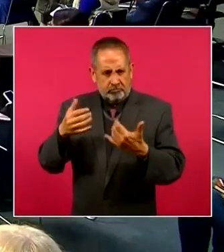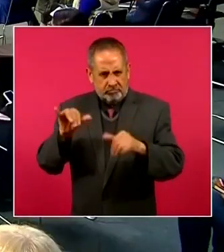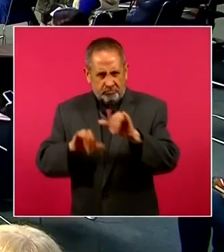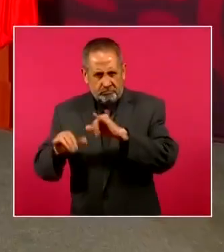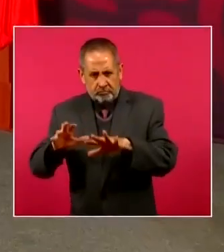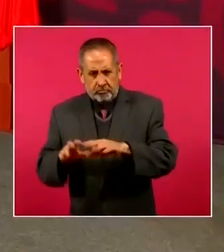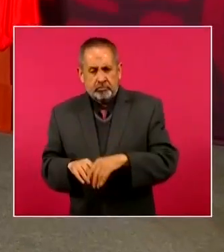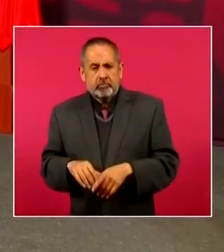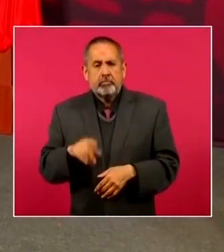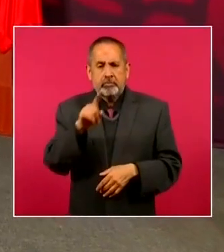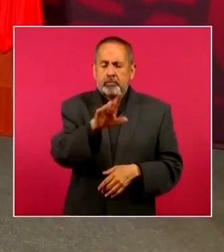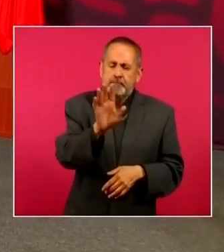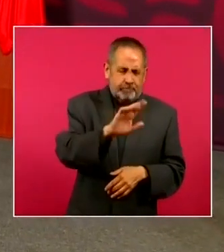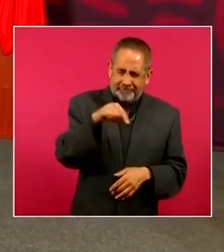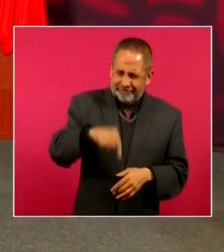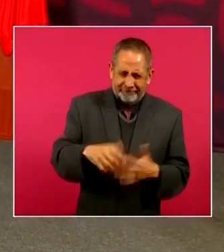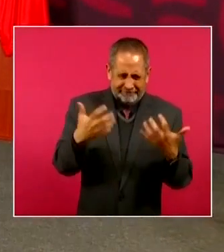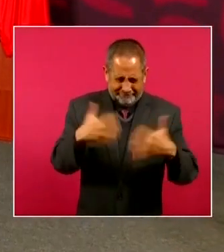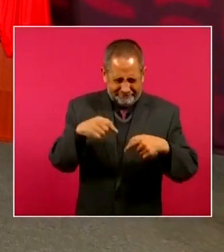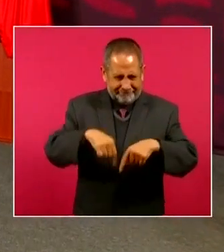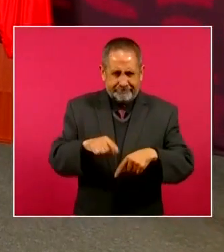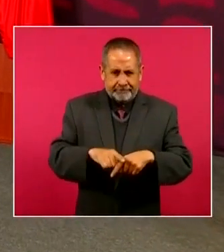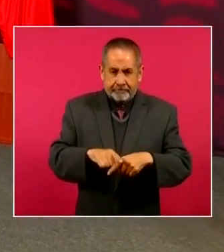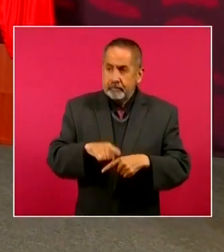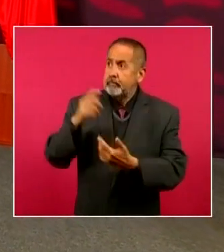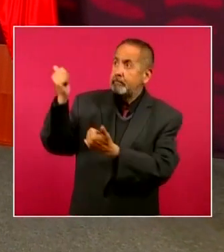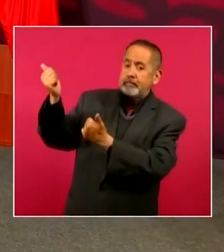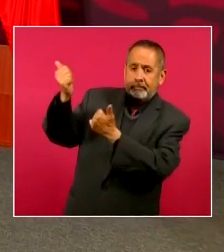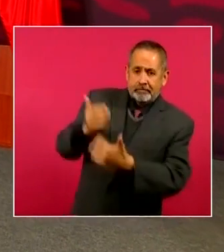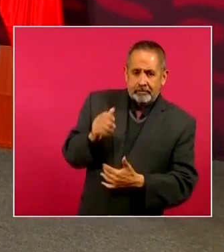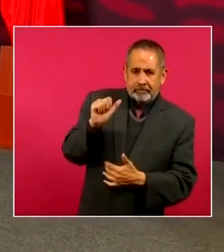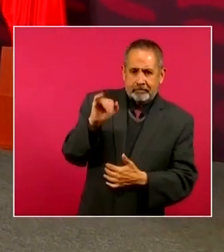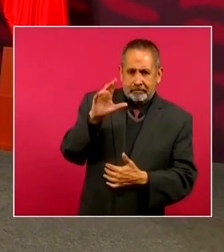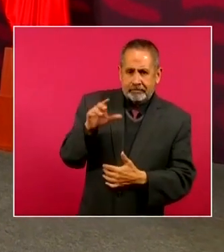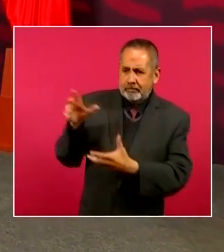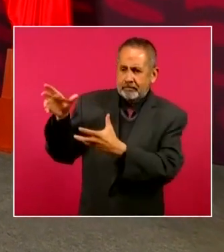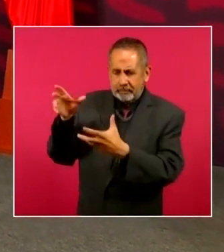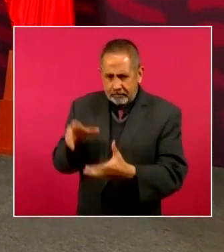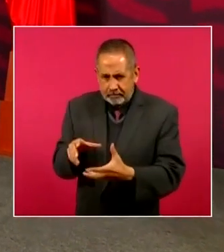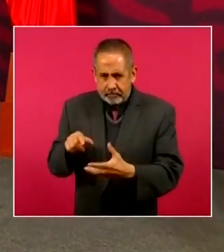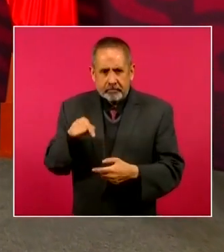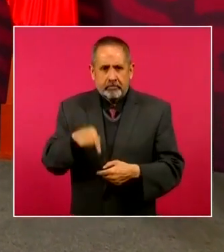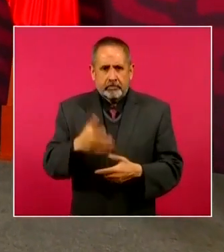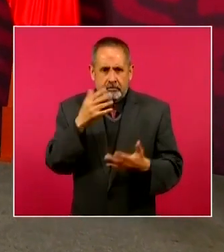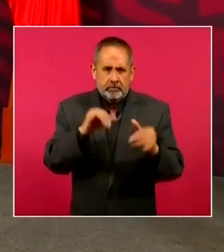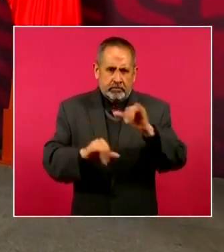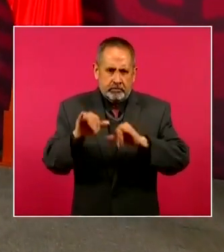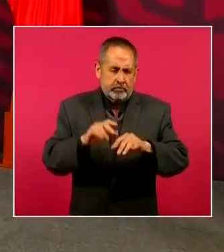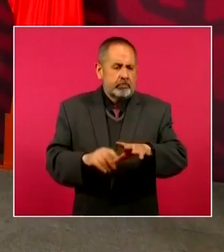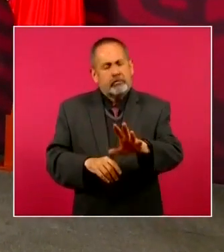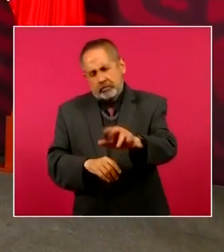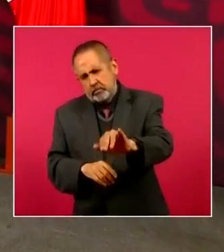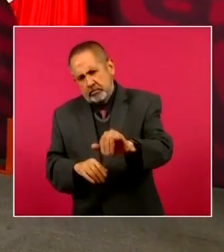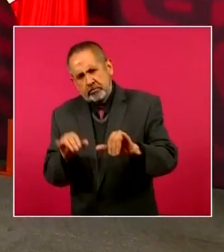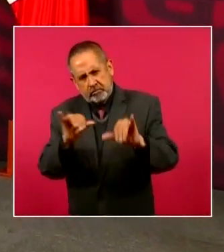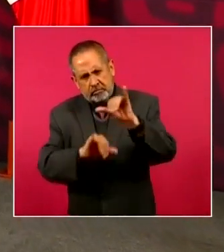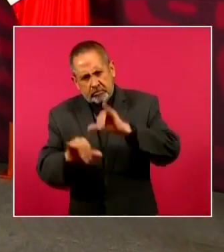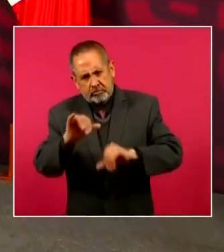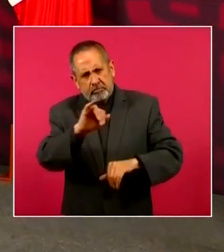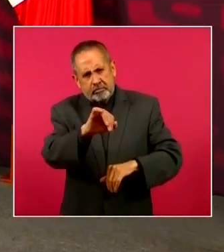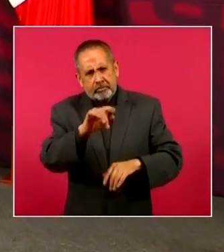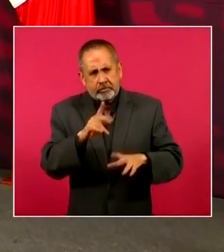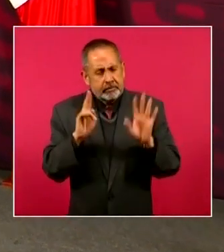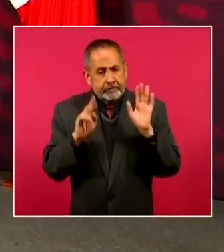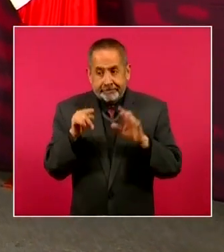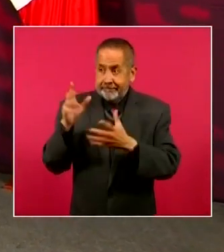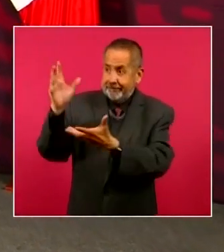¿Qué es una materia prima que se trae de Asia? ¿Pero aquí no hay laboratorios? Ah, no, sí. Sí, sí, pero